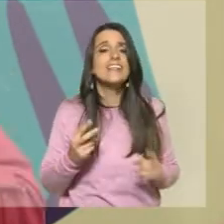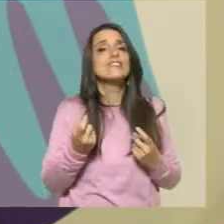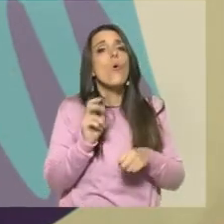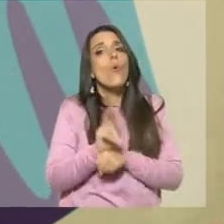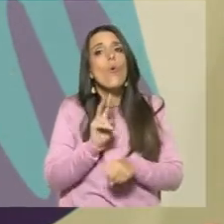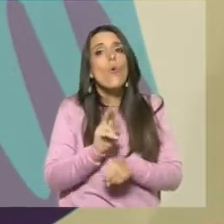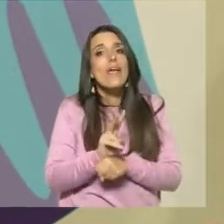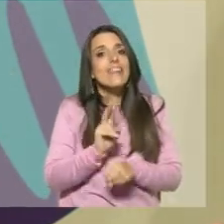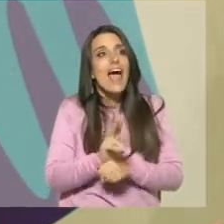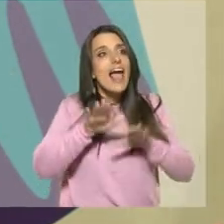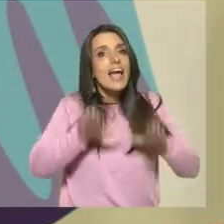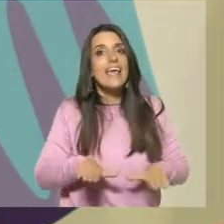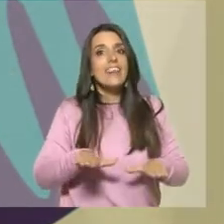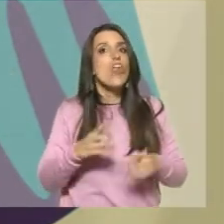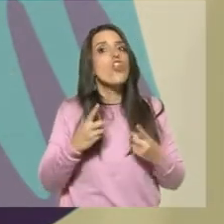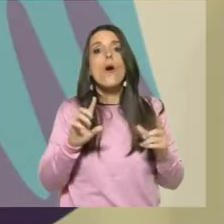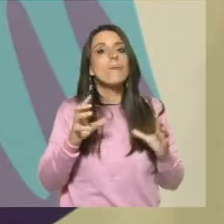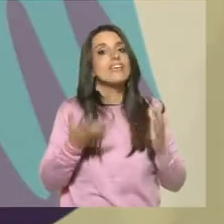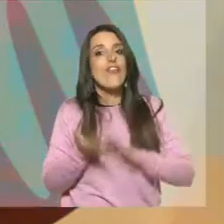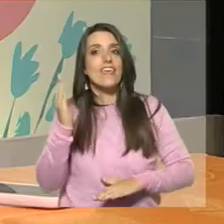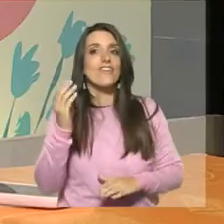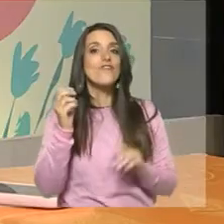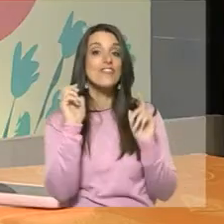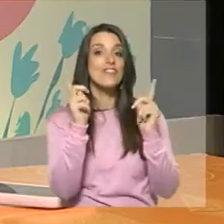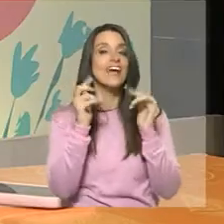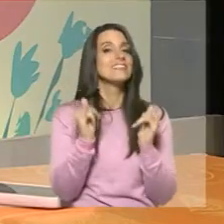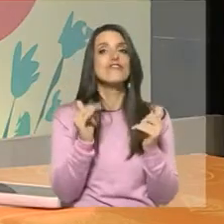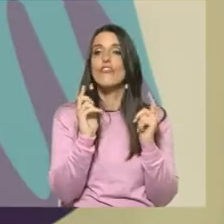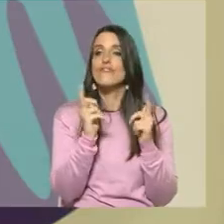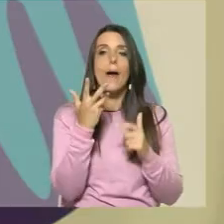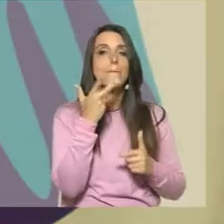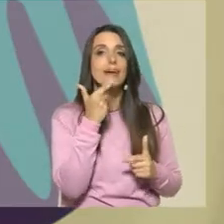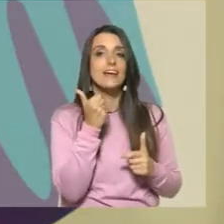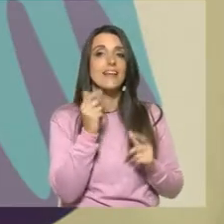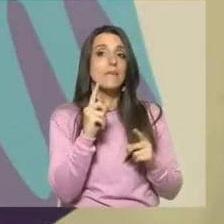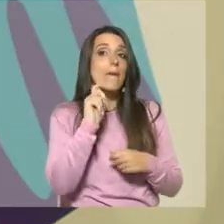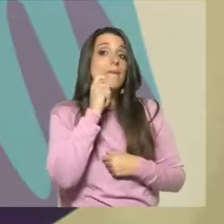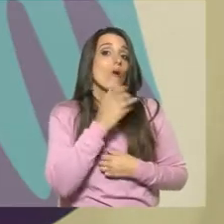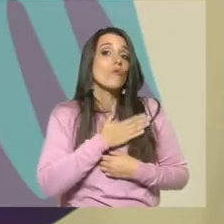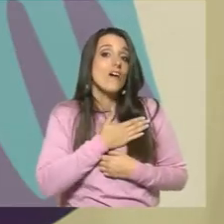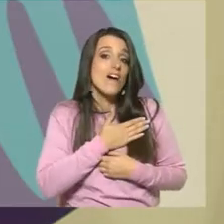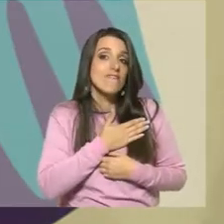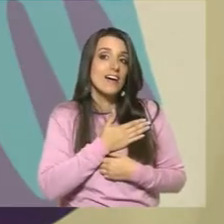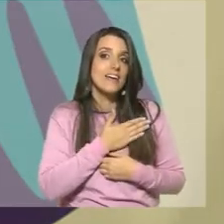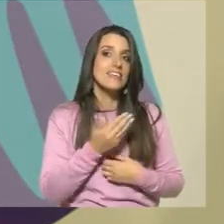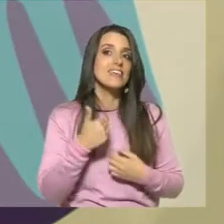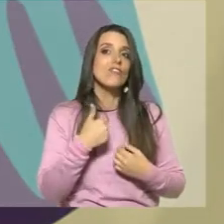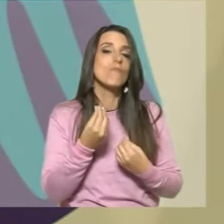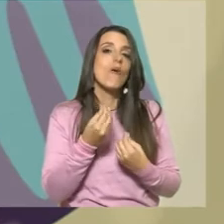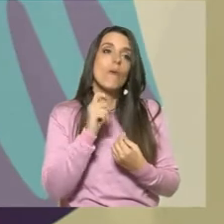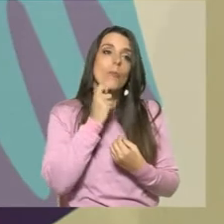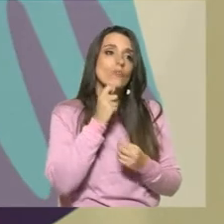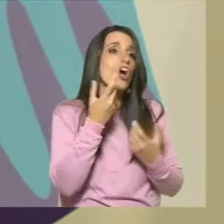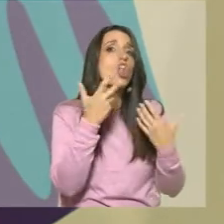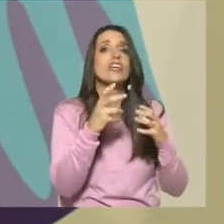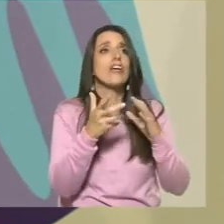como oro porque realmente no me quiero ir. Porque estabas disfrutando. Sí, aparte que era lo que me gustaba. Y uno se encariña y no